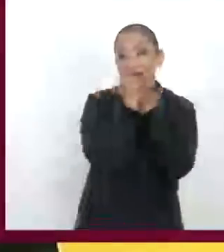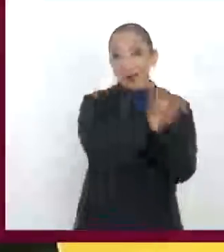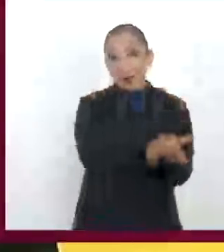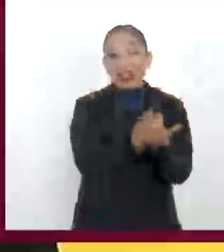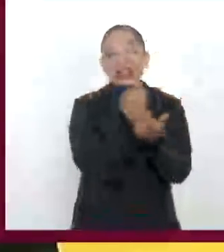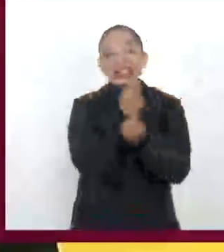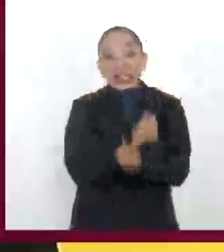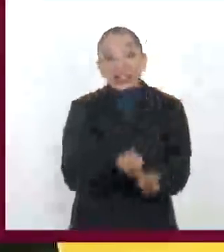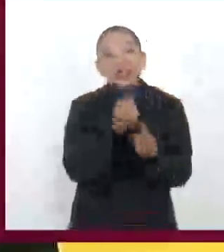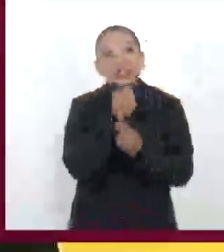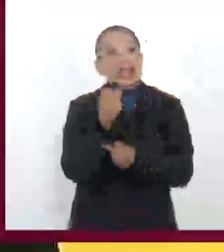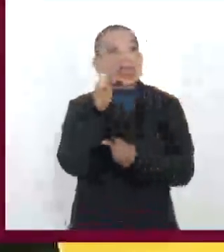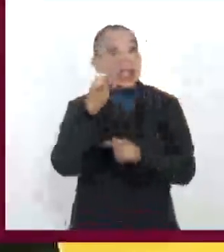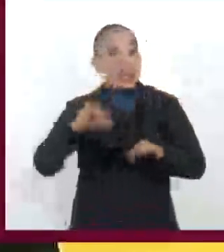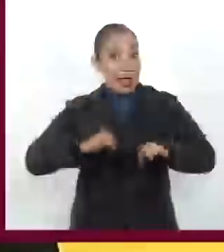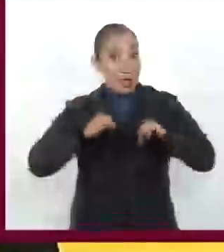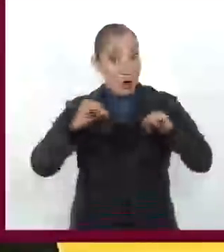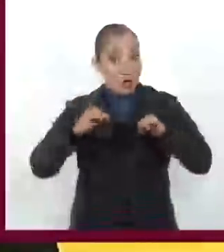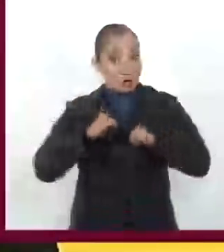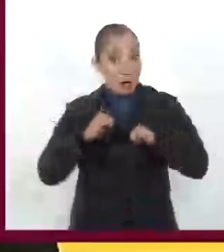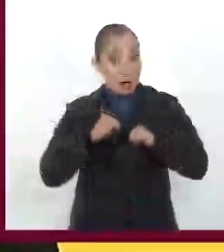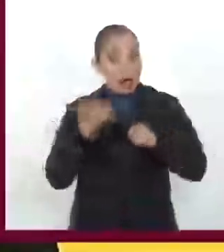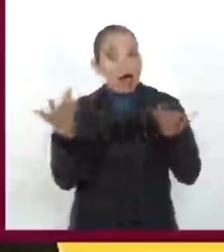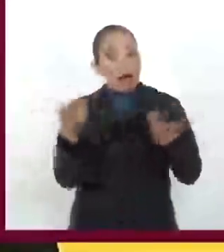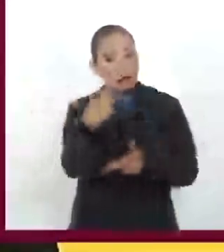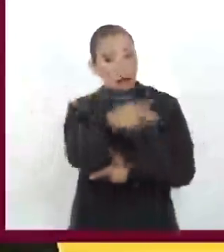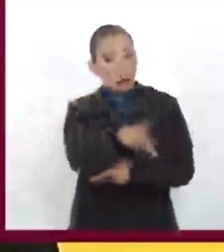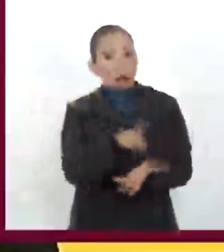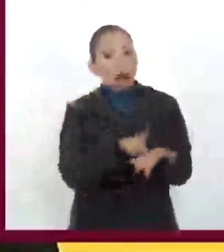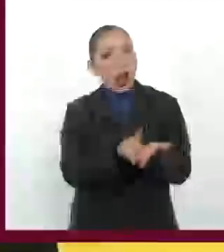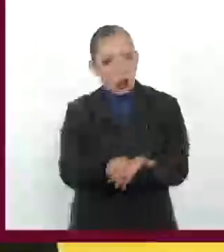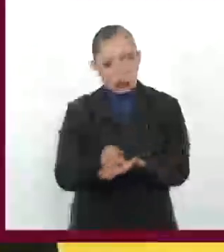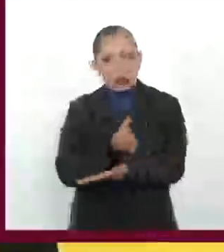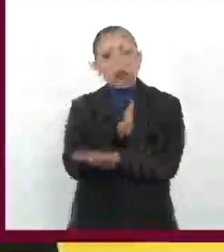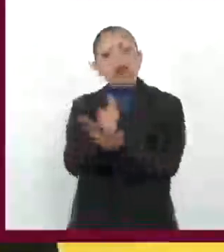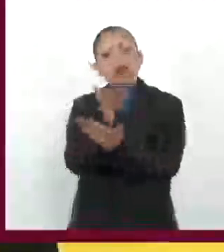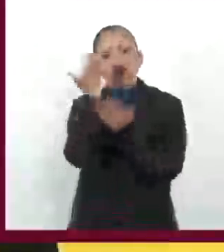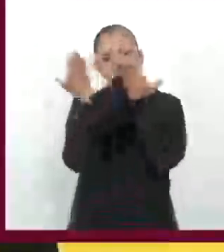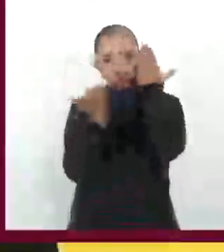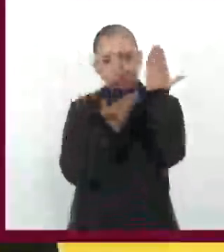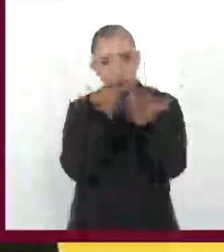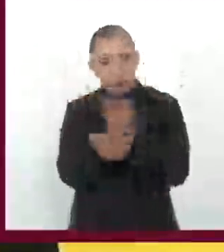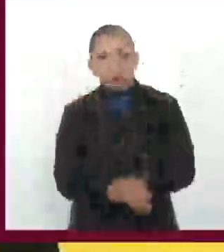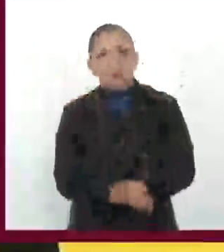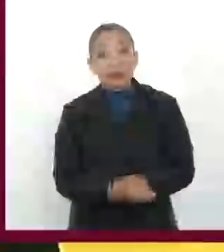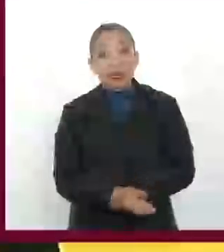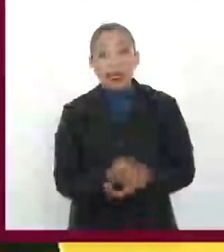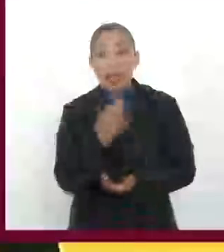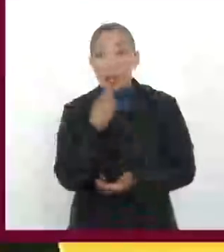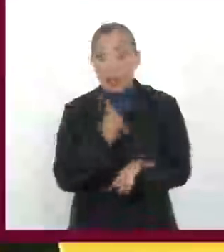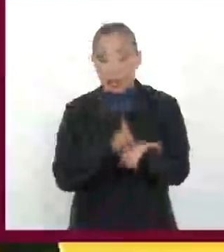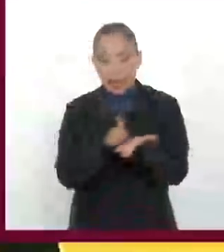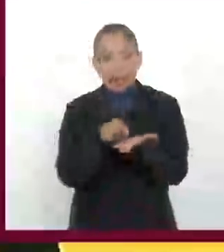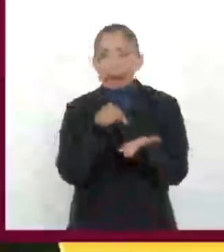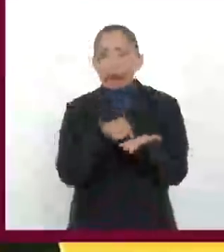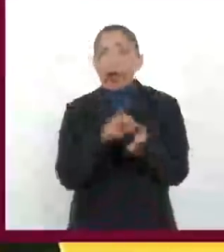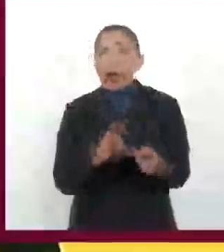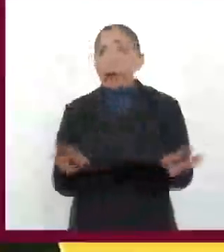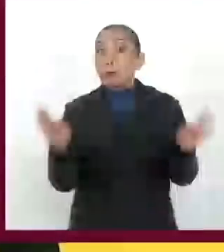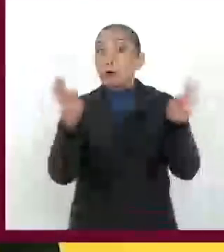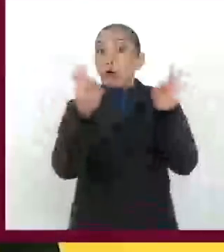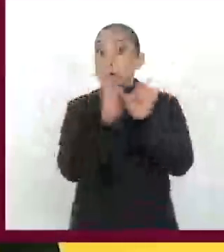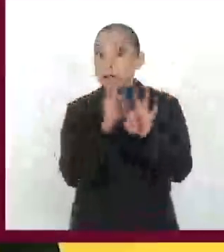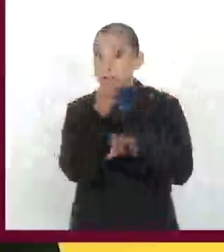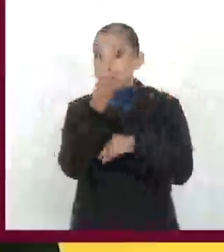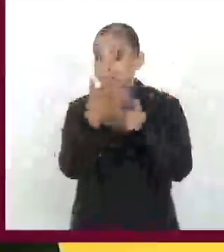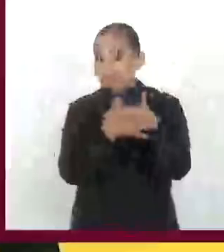que contribuyen a que niñas, niños y adolescentes ejerzan su derecho a la educación. Y hablando de derechos,